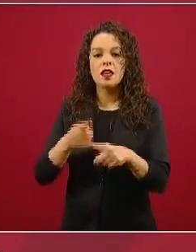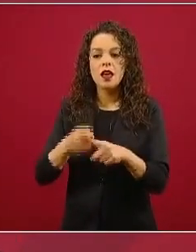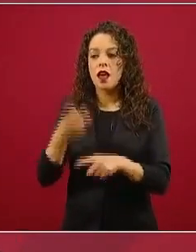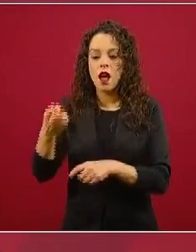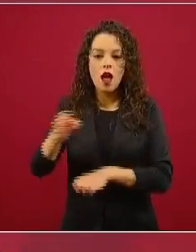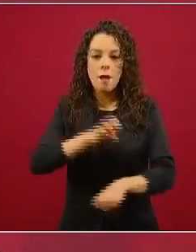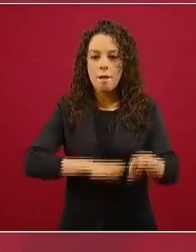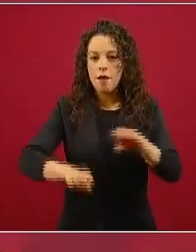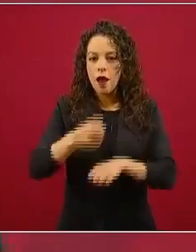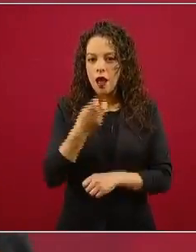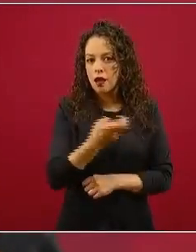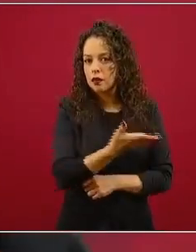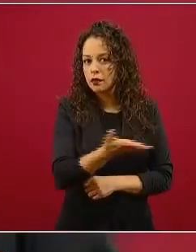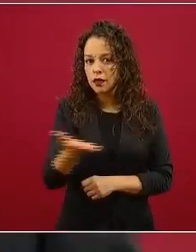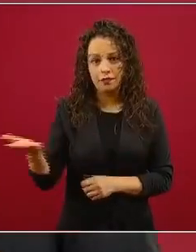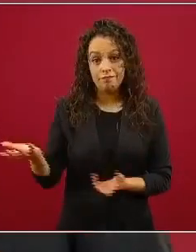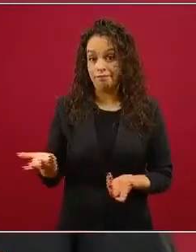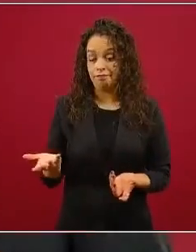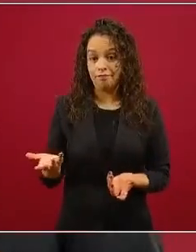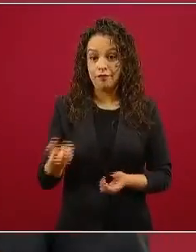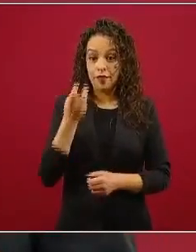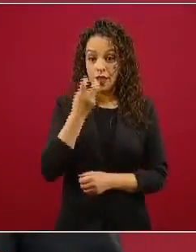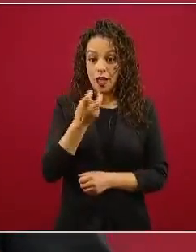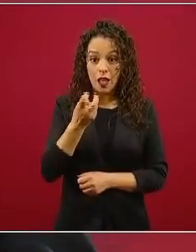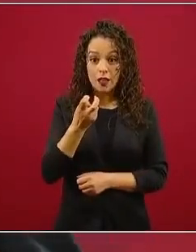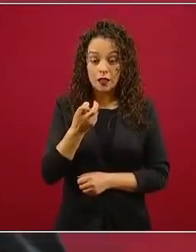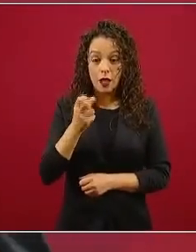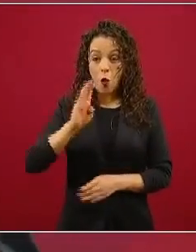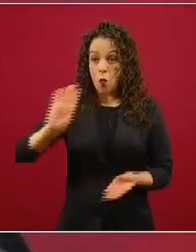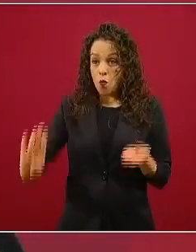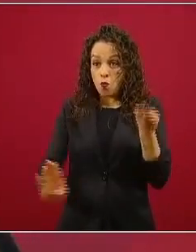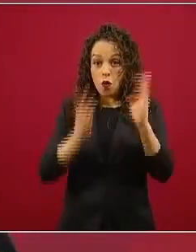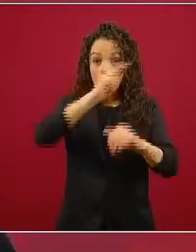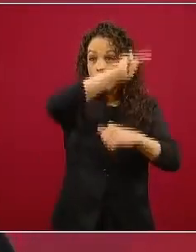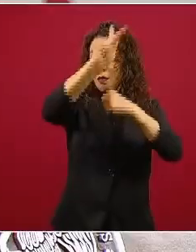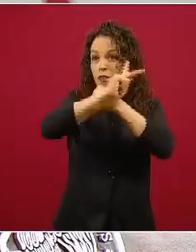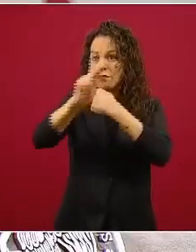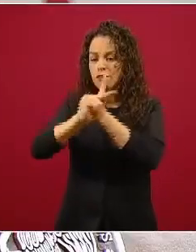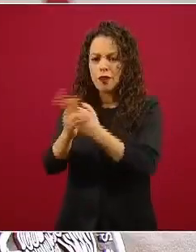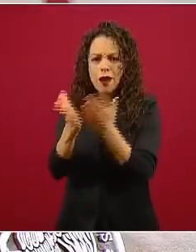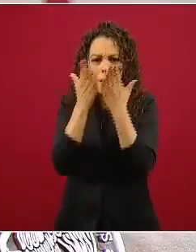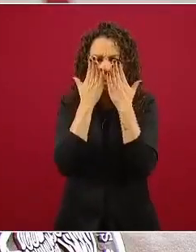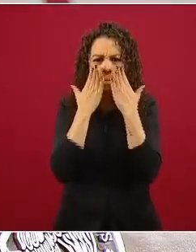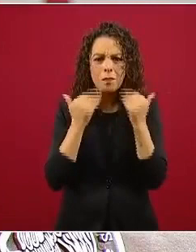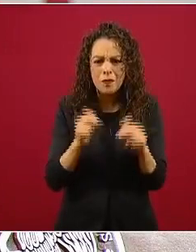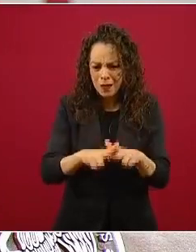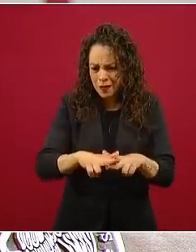cosa que no sucede en ningún país del mundo.